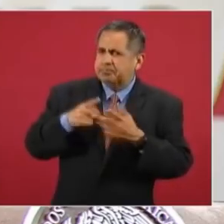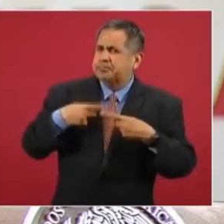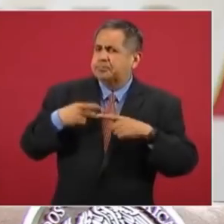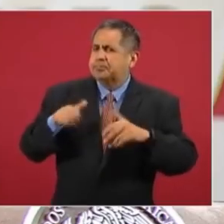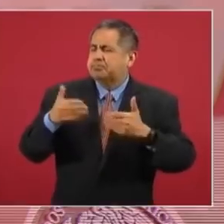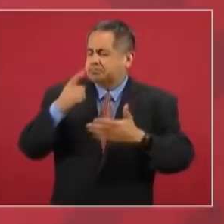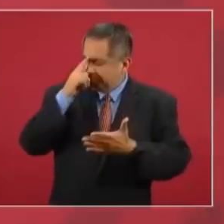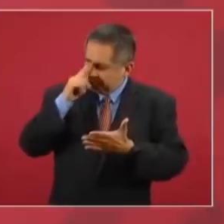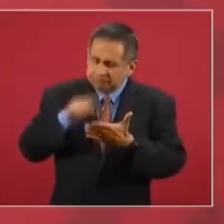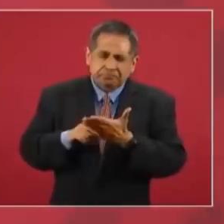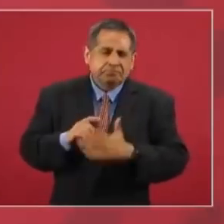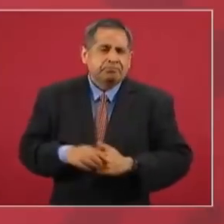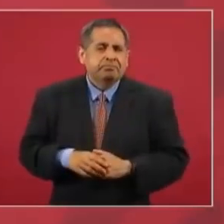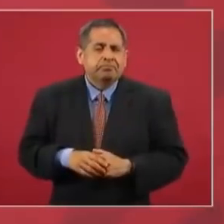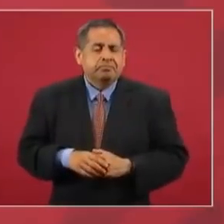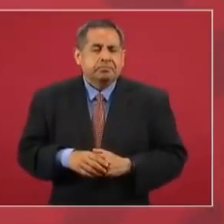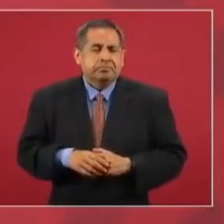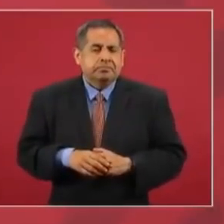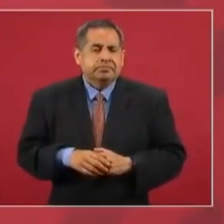Y